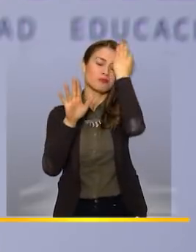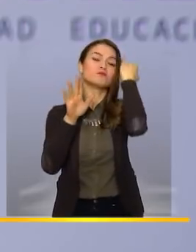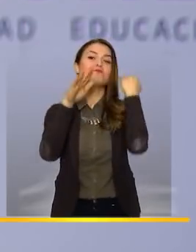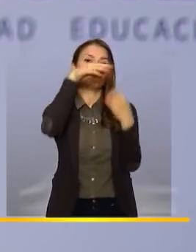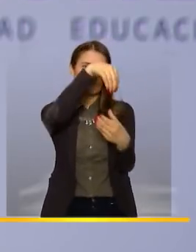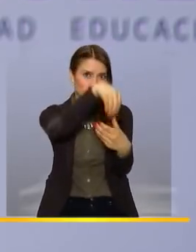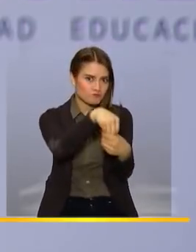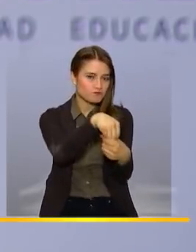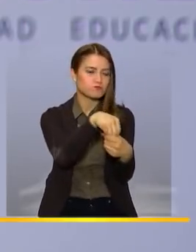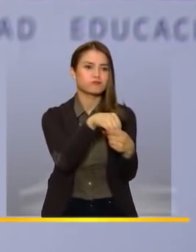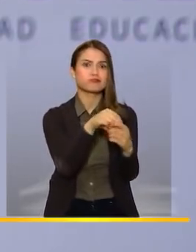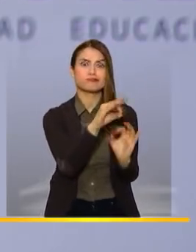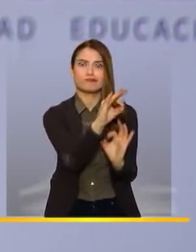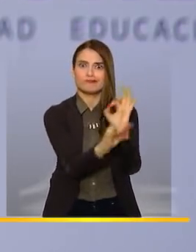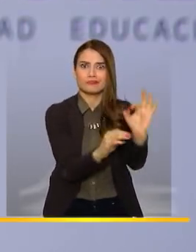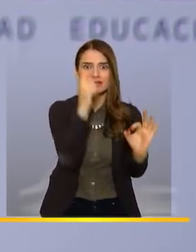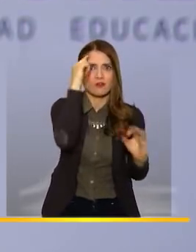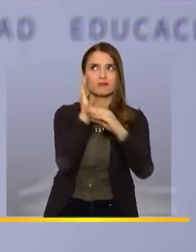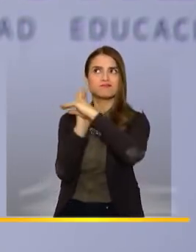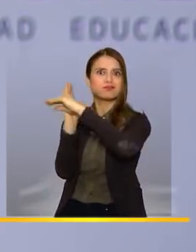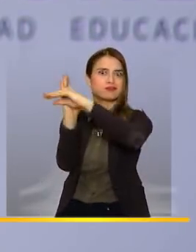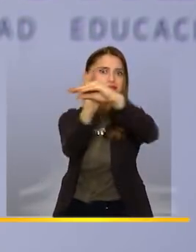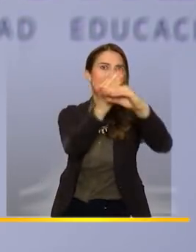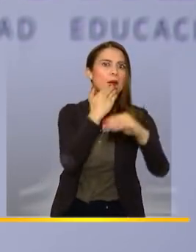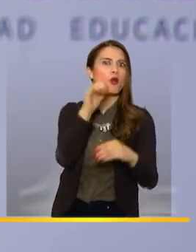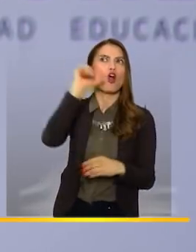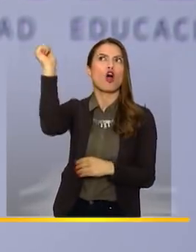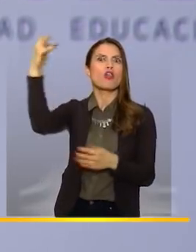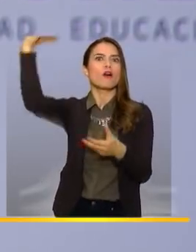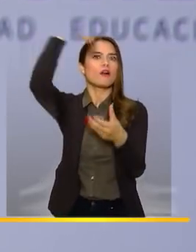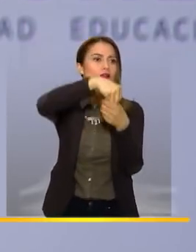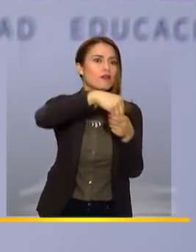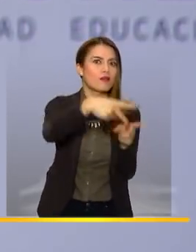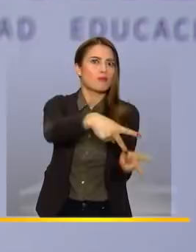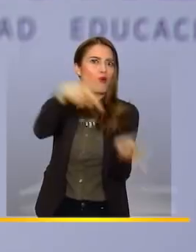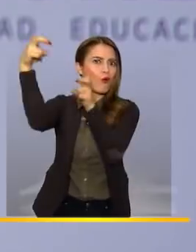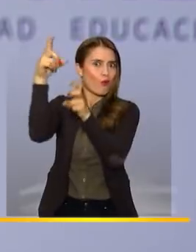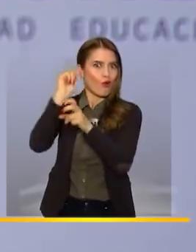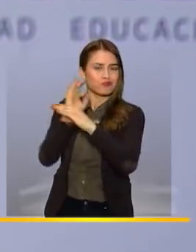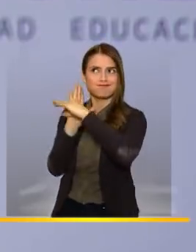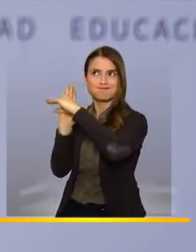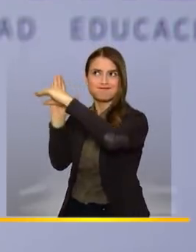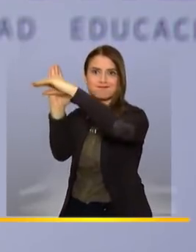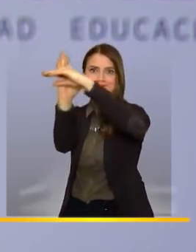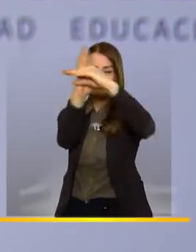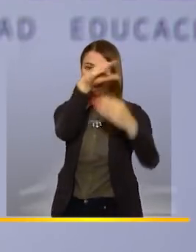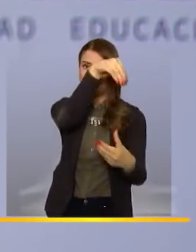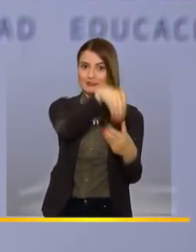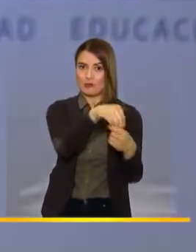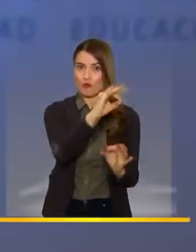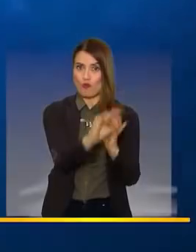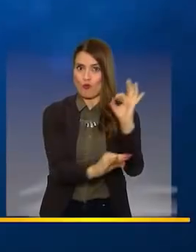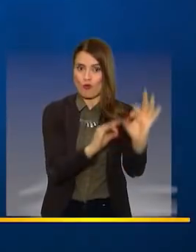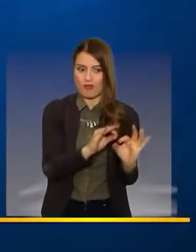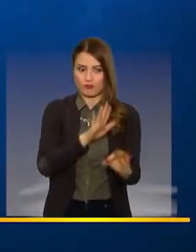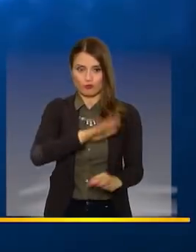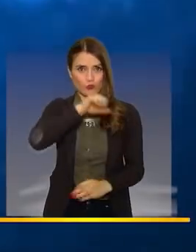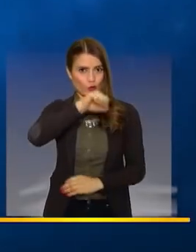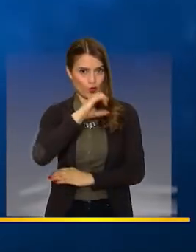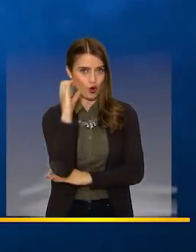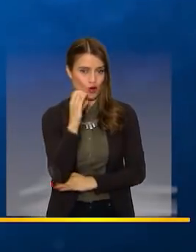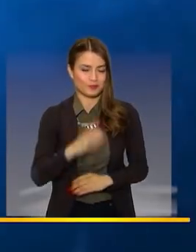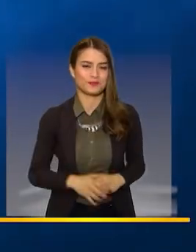asociadas a un protocolo de manejo a fin de garantizar la seguridad